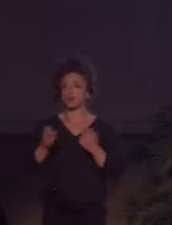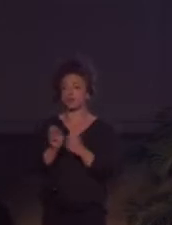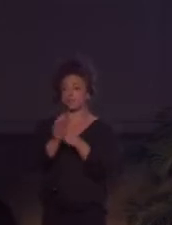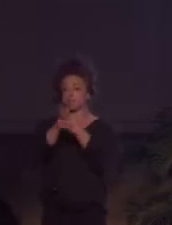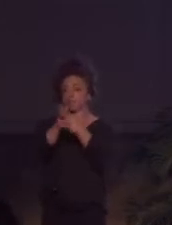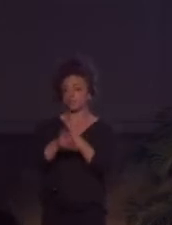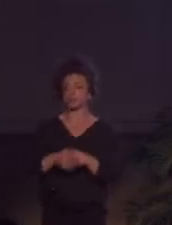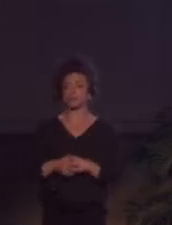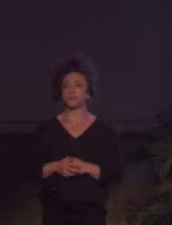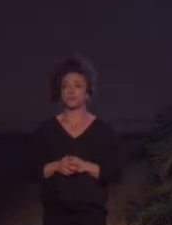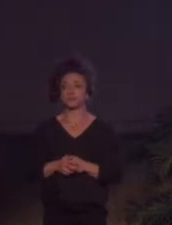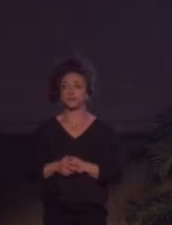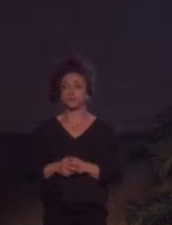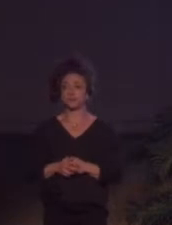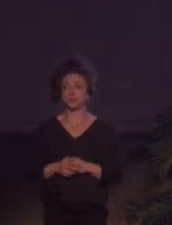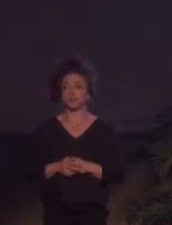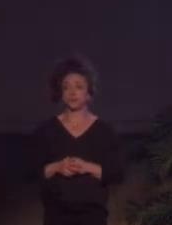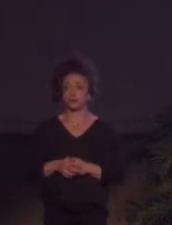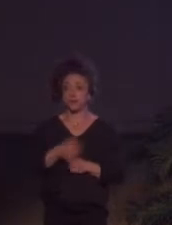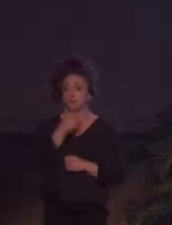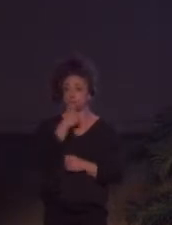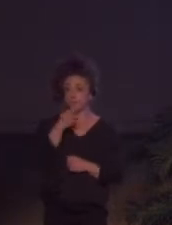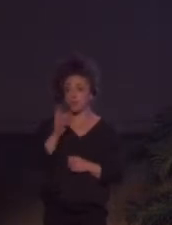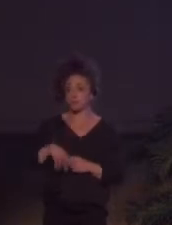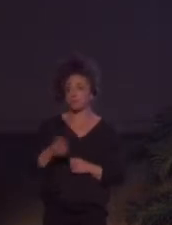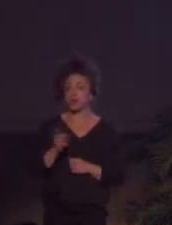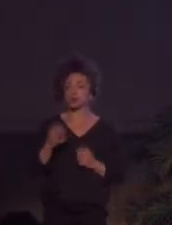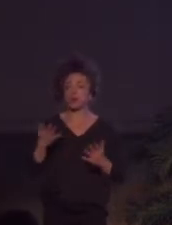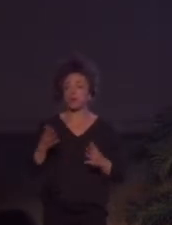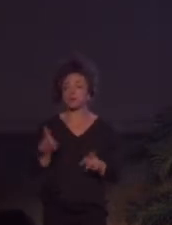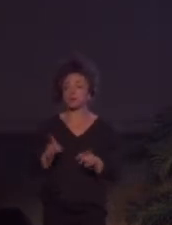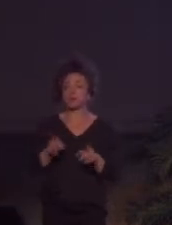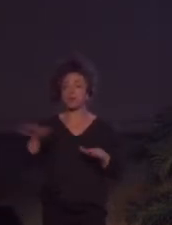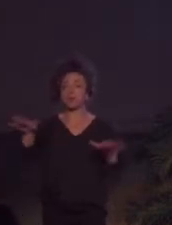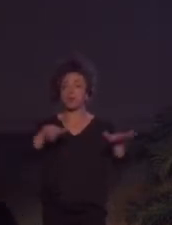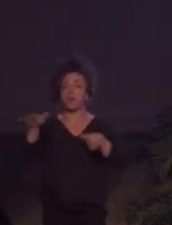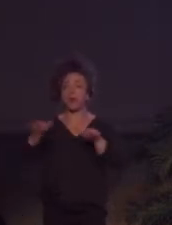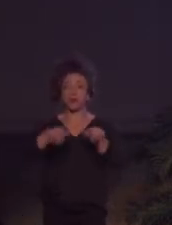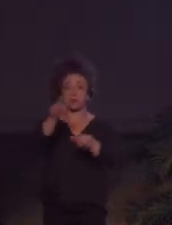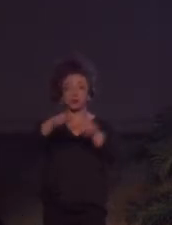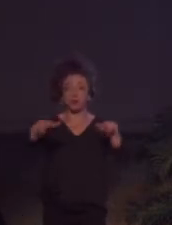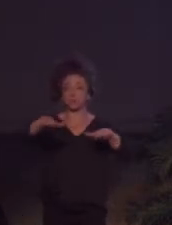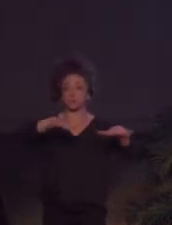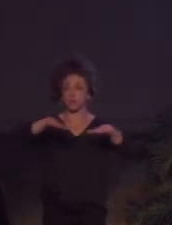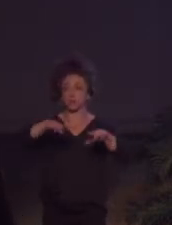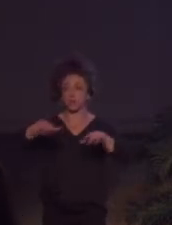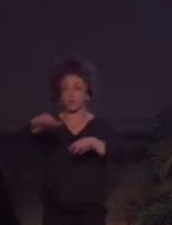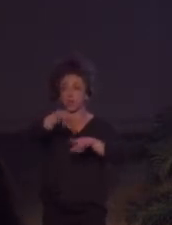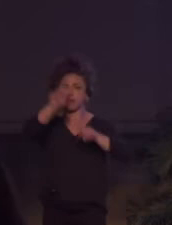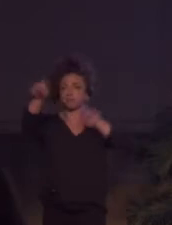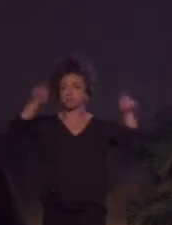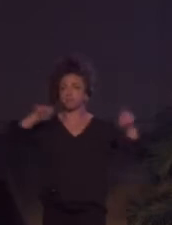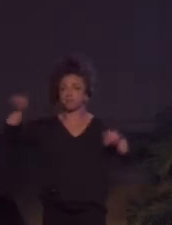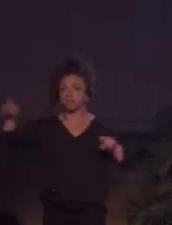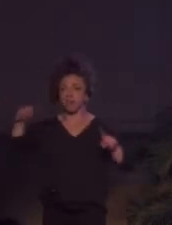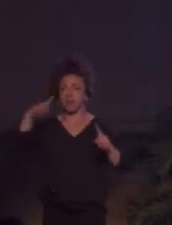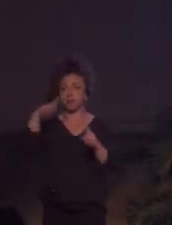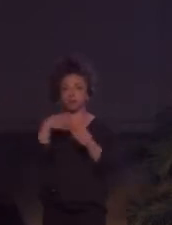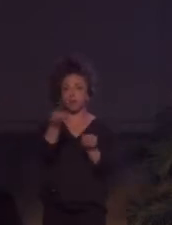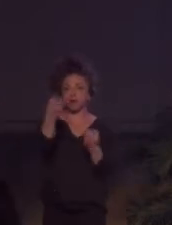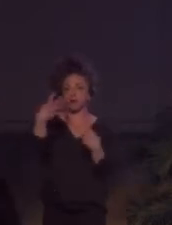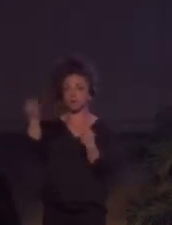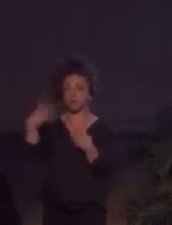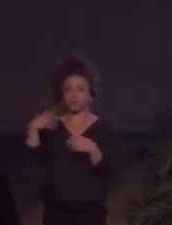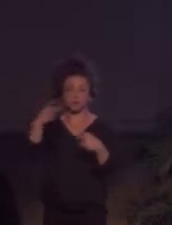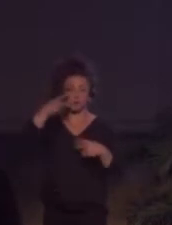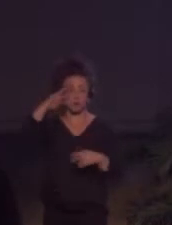genitun toki ezberdinetako militante eta aktivistak beraien esperientziak kontatzeko eta gai ezberdinez ez, osea